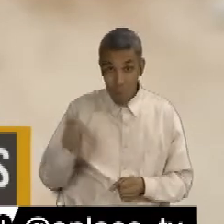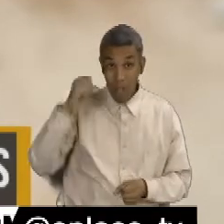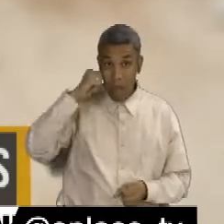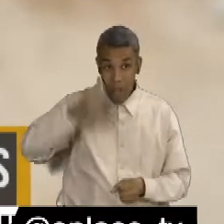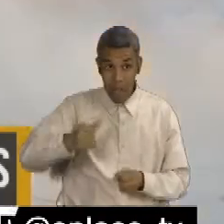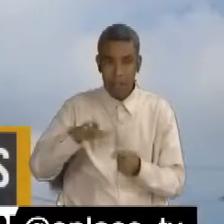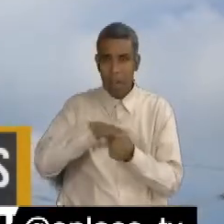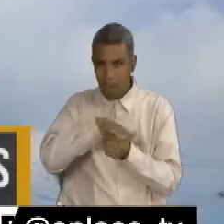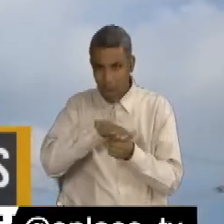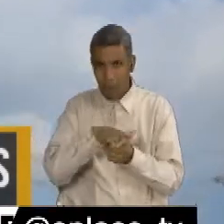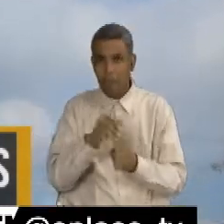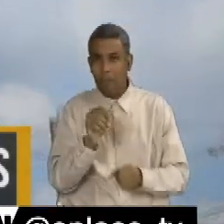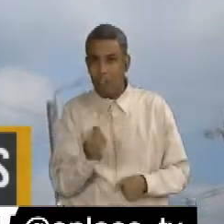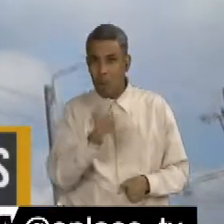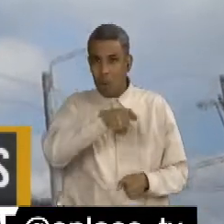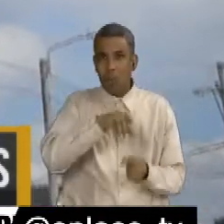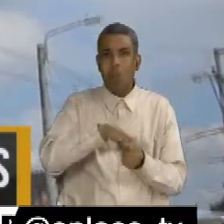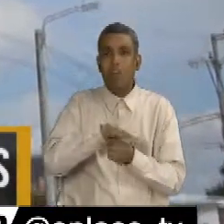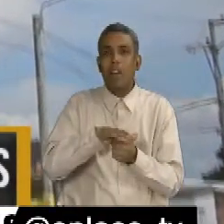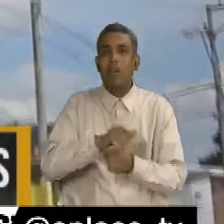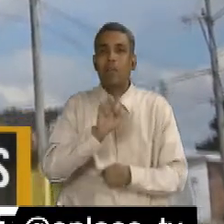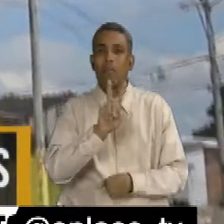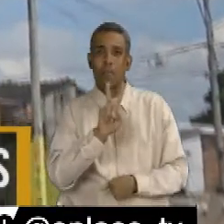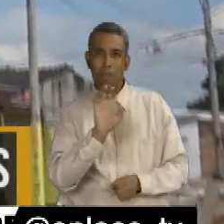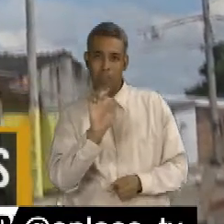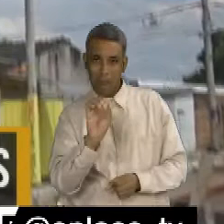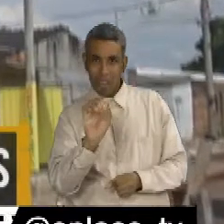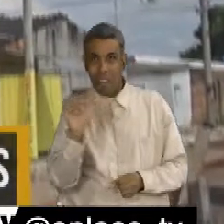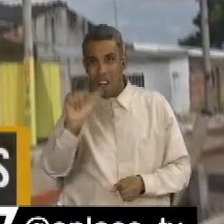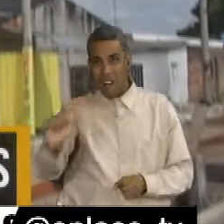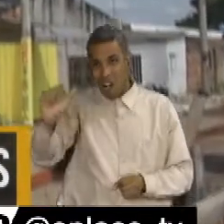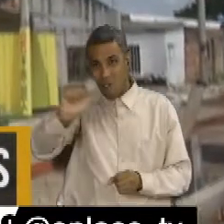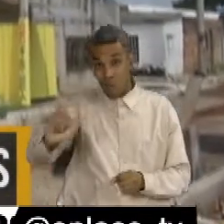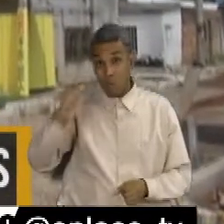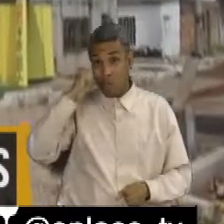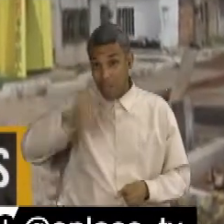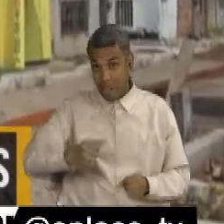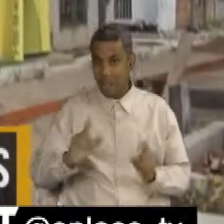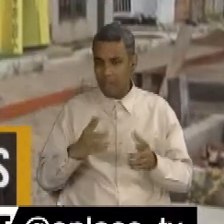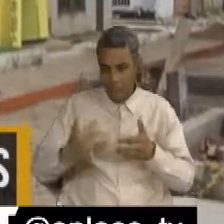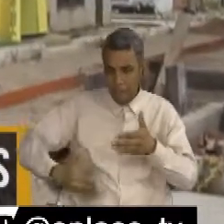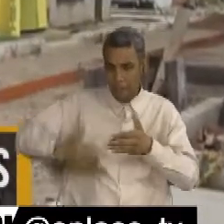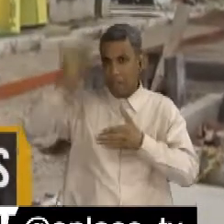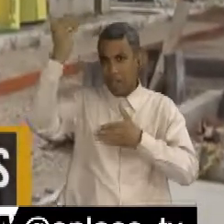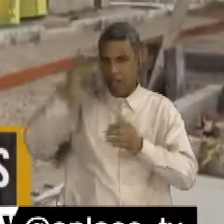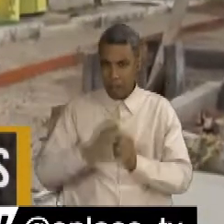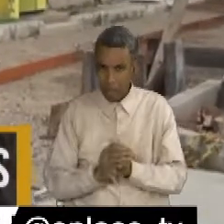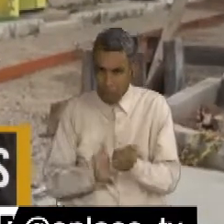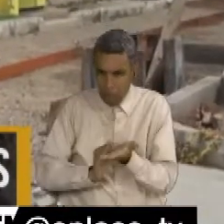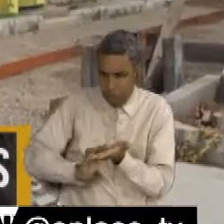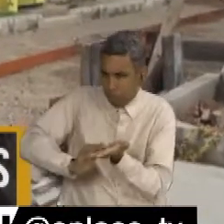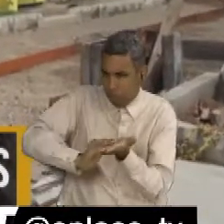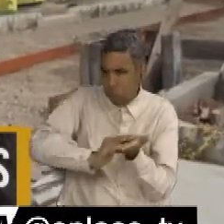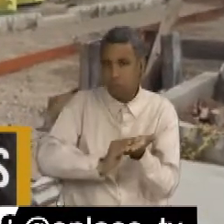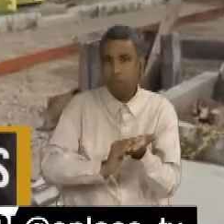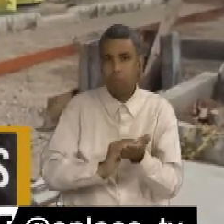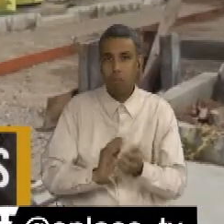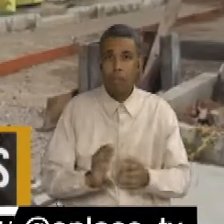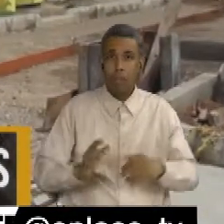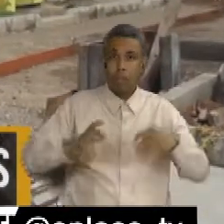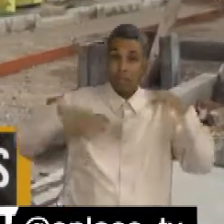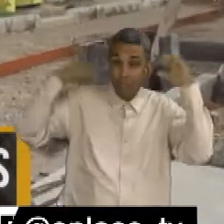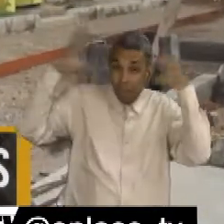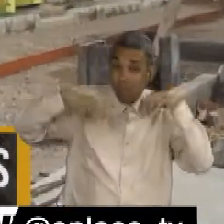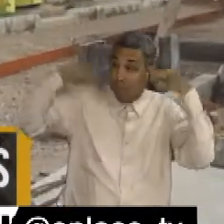Judas y en el barrio 20 de agosto. Ya consideramos que de pronto vayan a mermar un poquito las aguas, a pesar de que el IDEAN nos